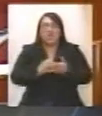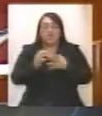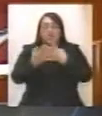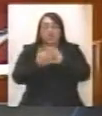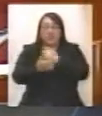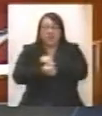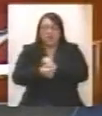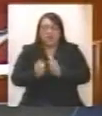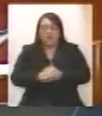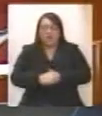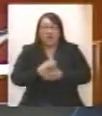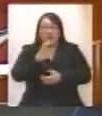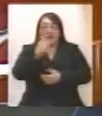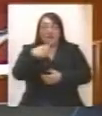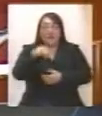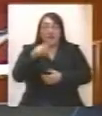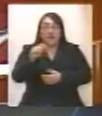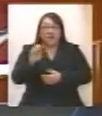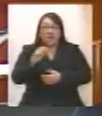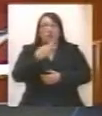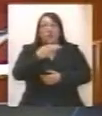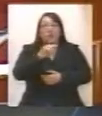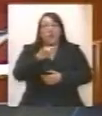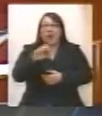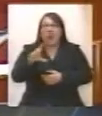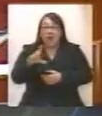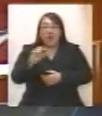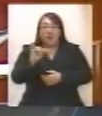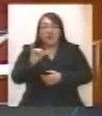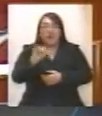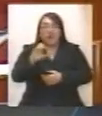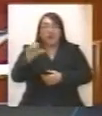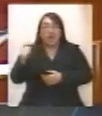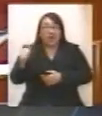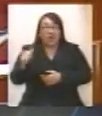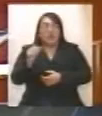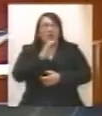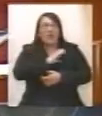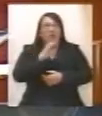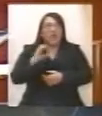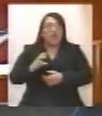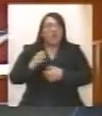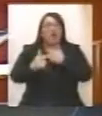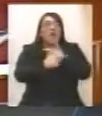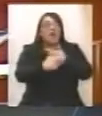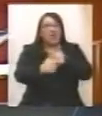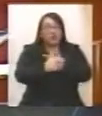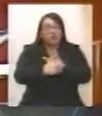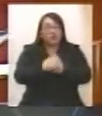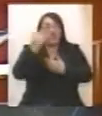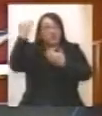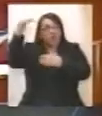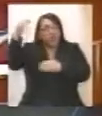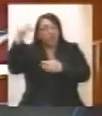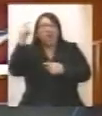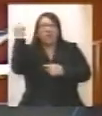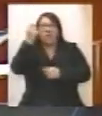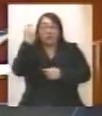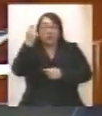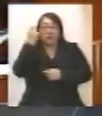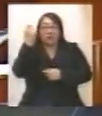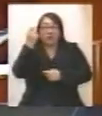penitenciarios: Cañete, Guaral, Ica, Callao, Ayacucho, Piura,